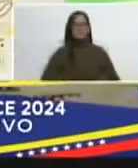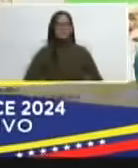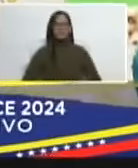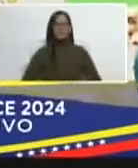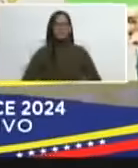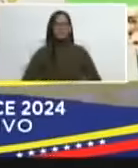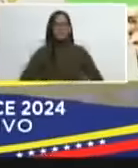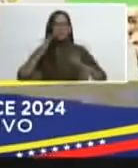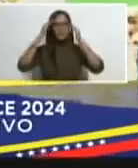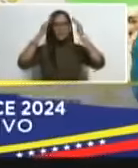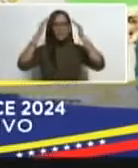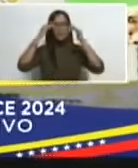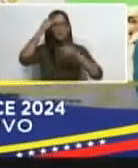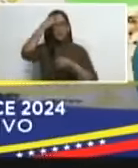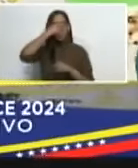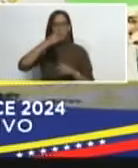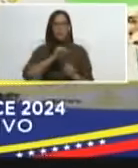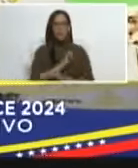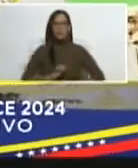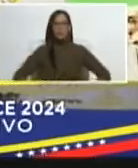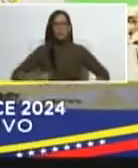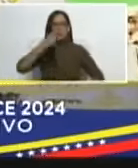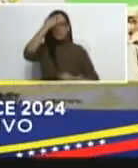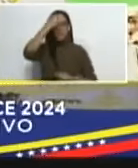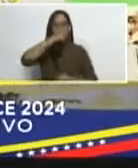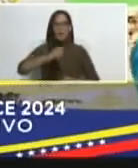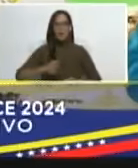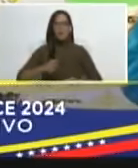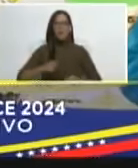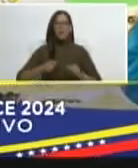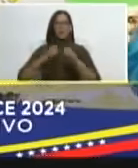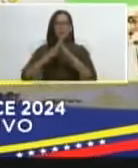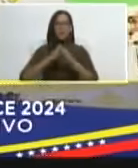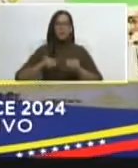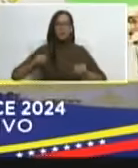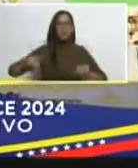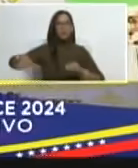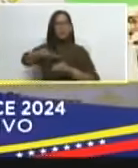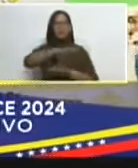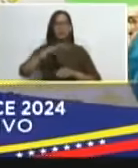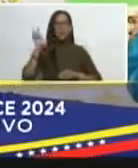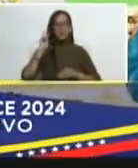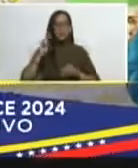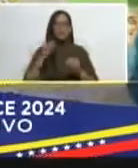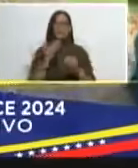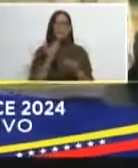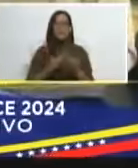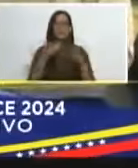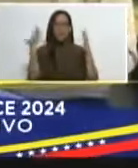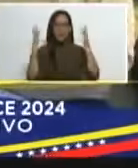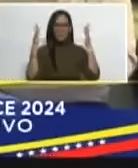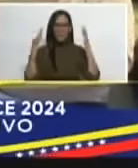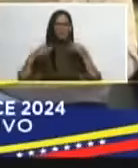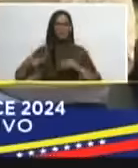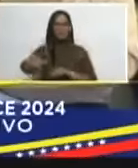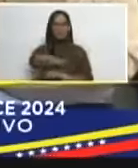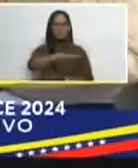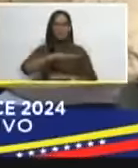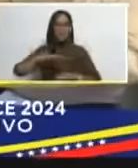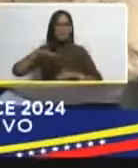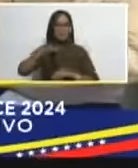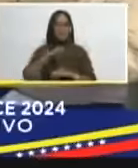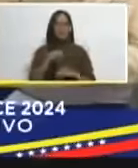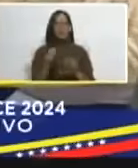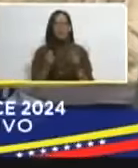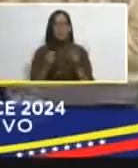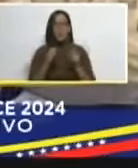al pueblo de Portuguesa y al pueblo de todo el llano venezolano. Pido un aplauso al llano. Muy motivante.